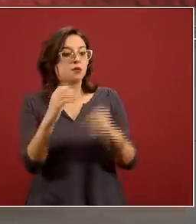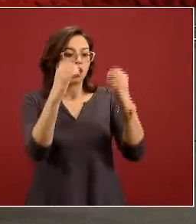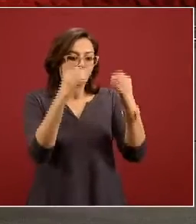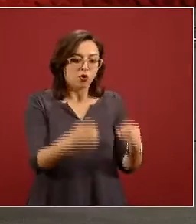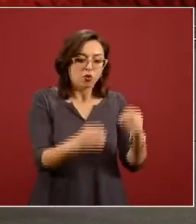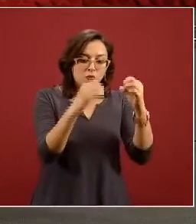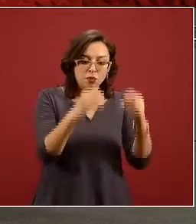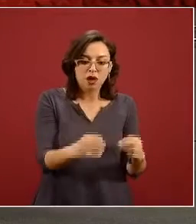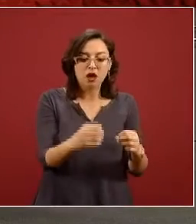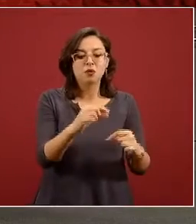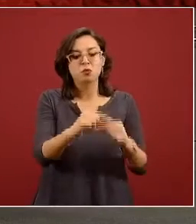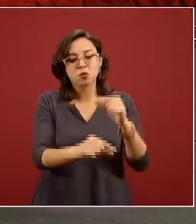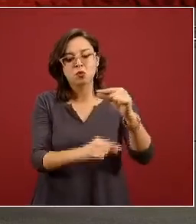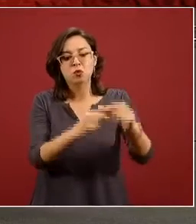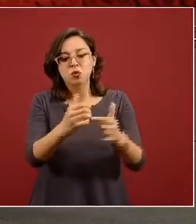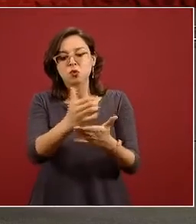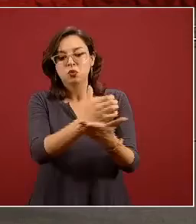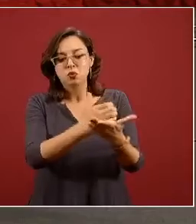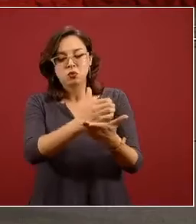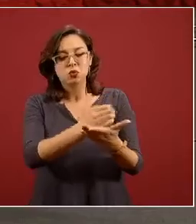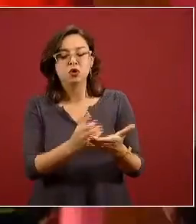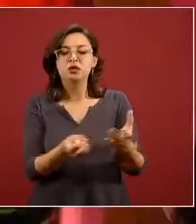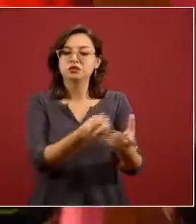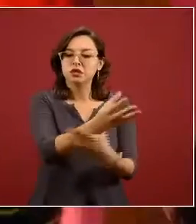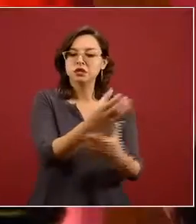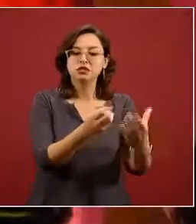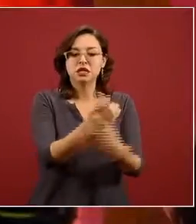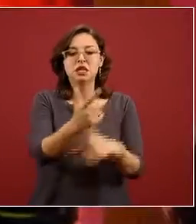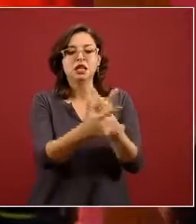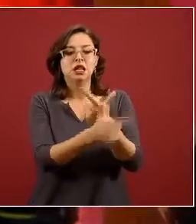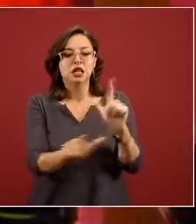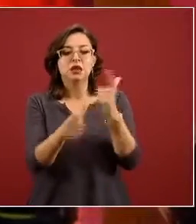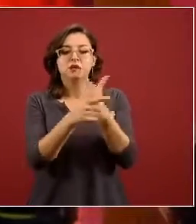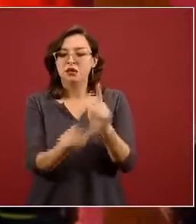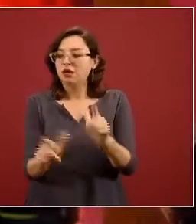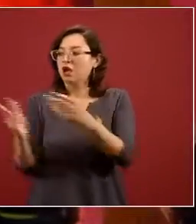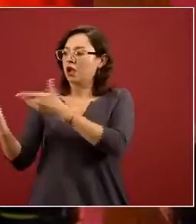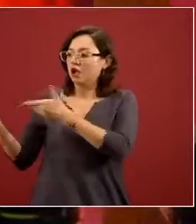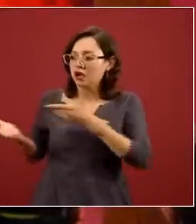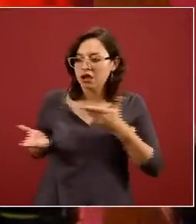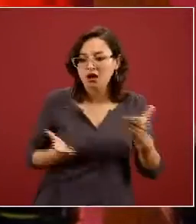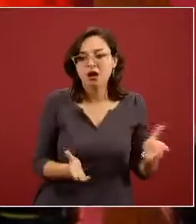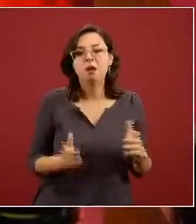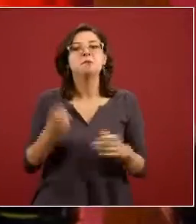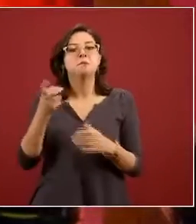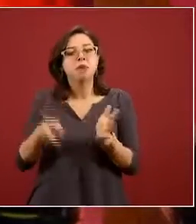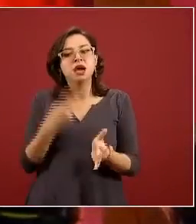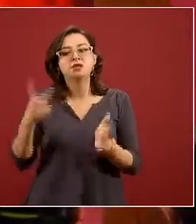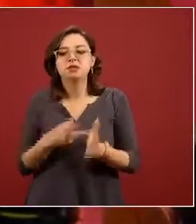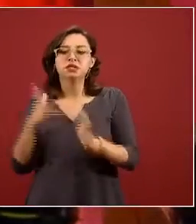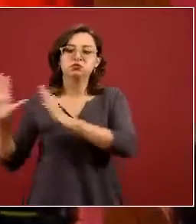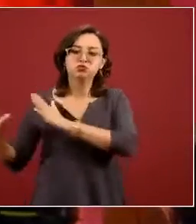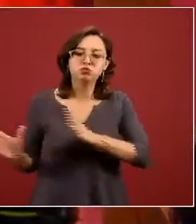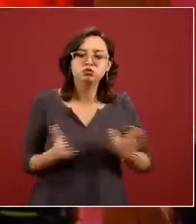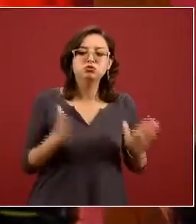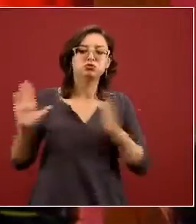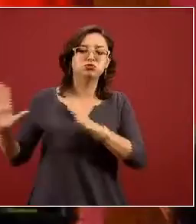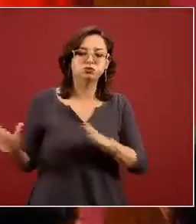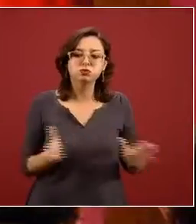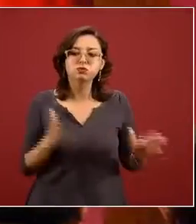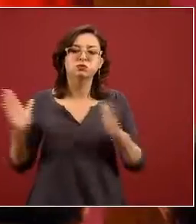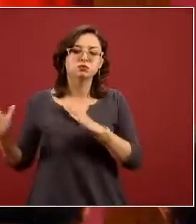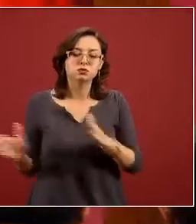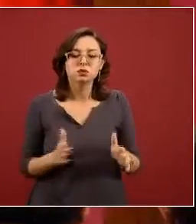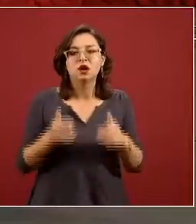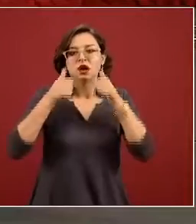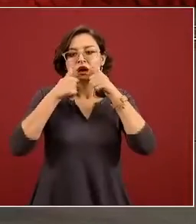puedan estarse desocupando en los siguientes días y puedan estar disponibles para recibir a nuevas personas que requieran este tipo de